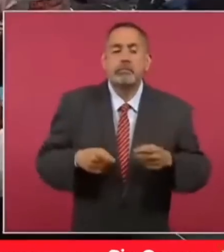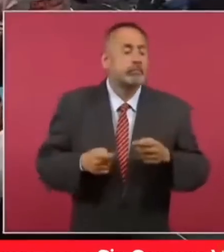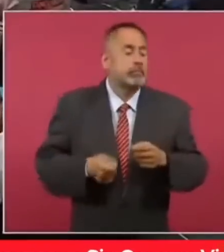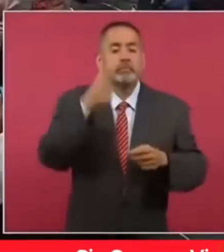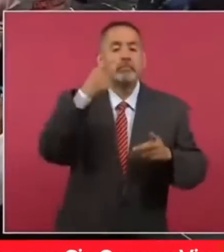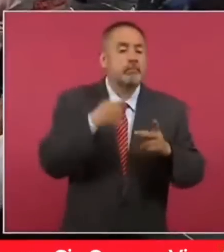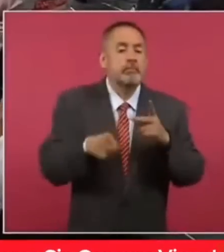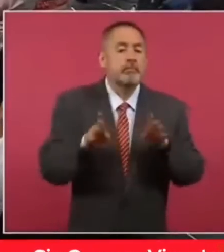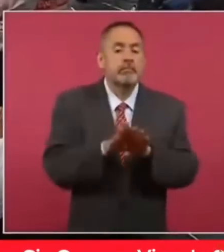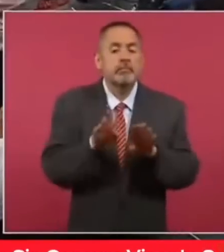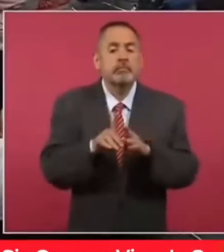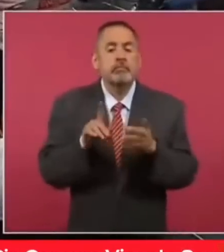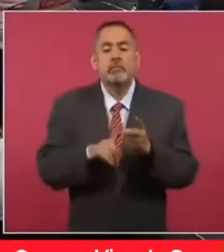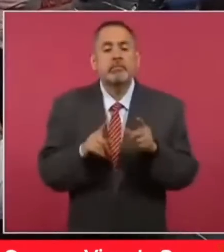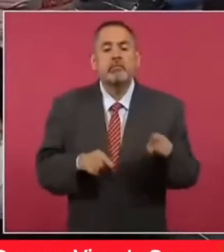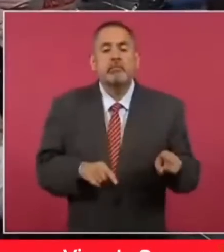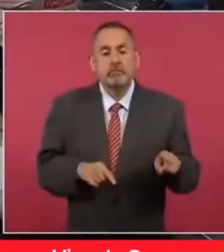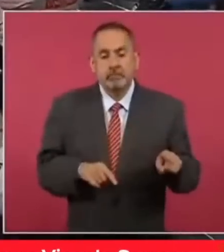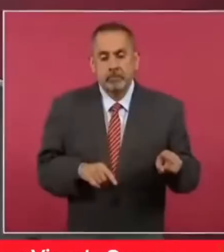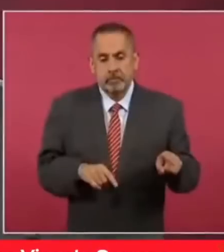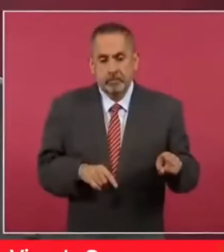origina